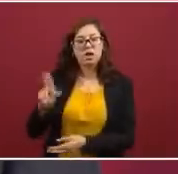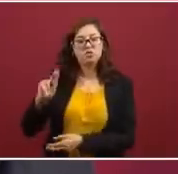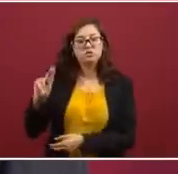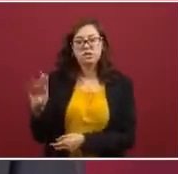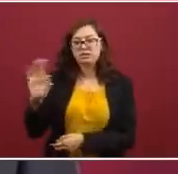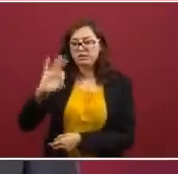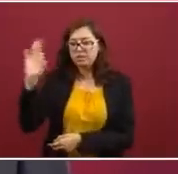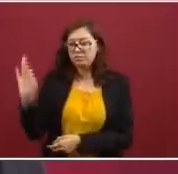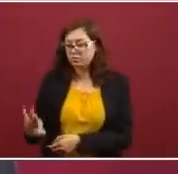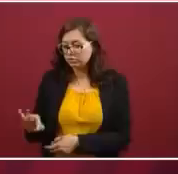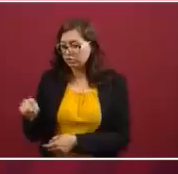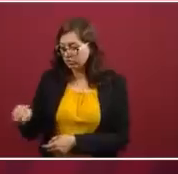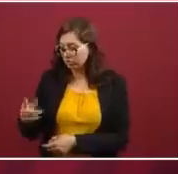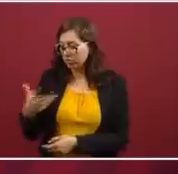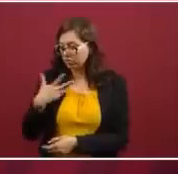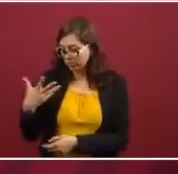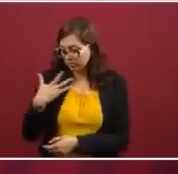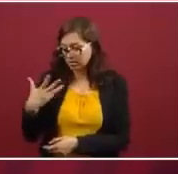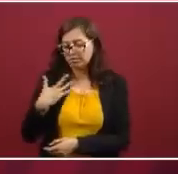para